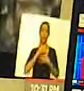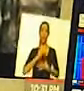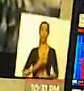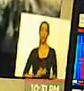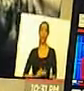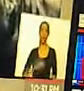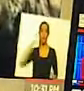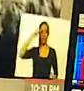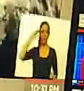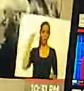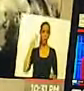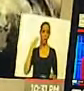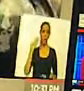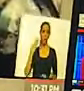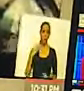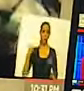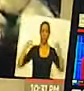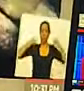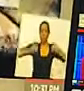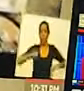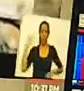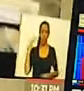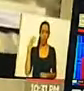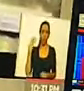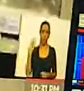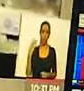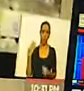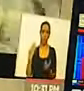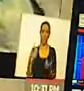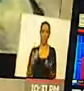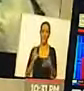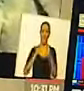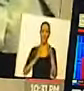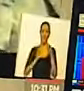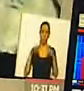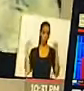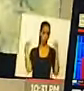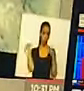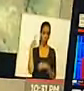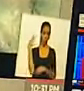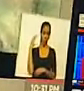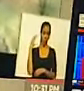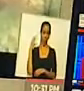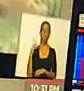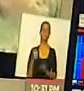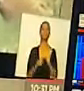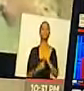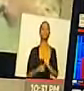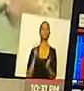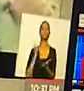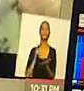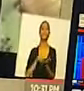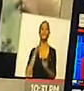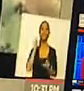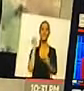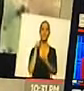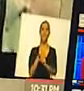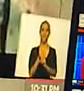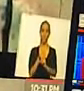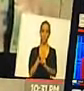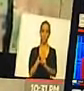colombianos, morrales colombianos, indumentaria de guerra colombiana, lo que señala la participación directa en